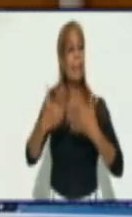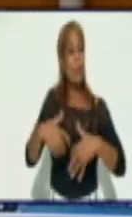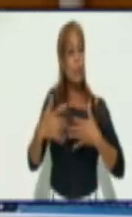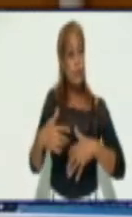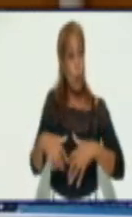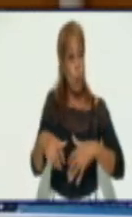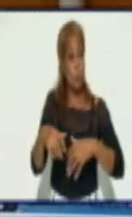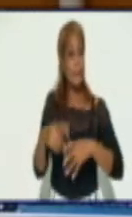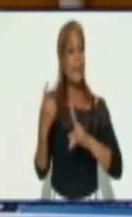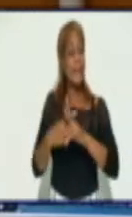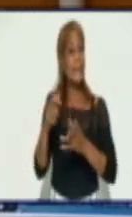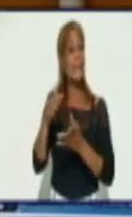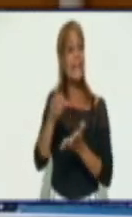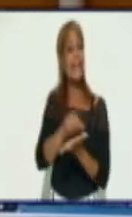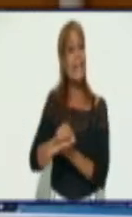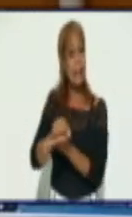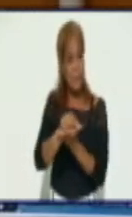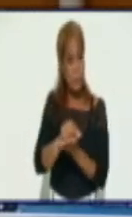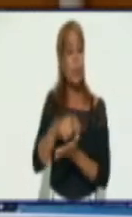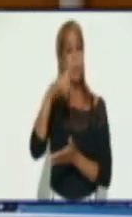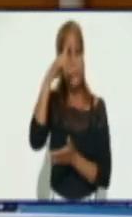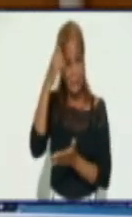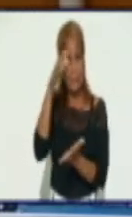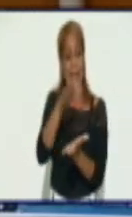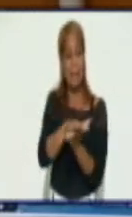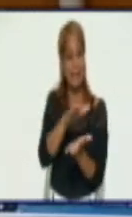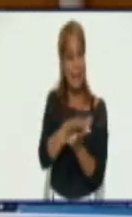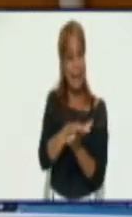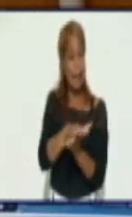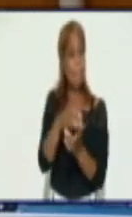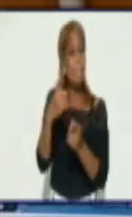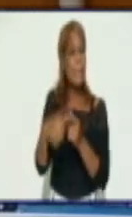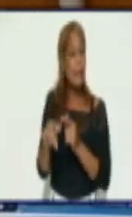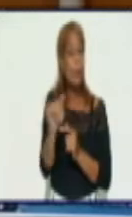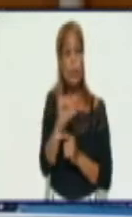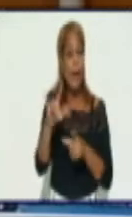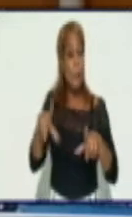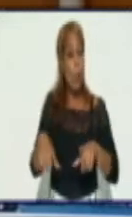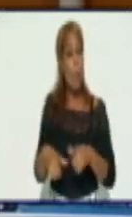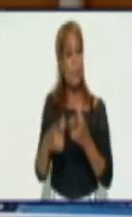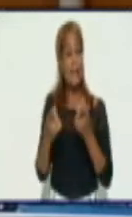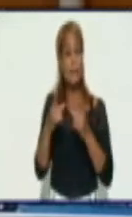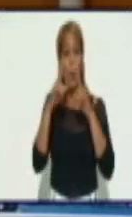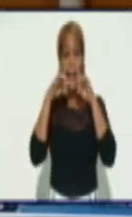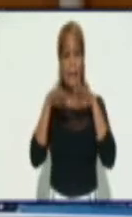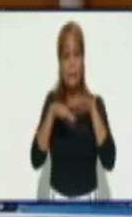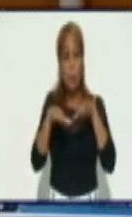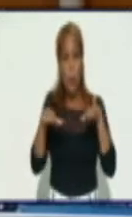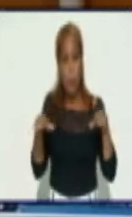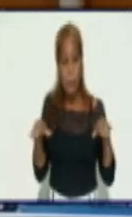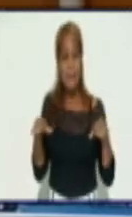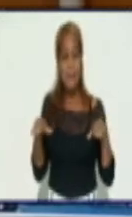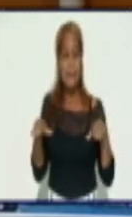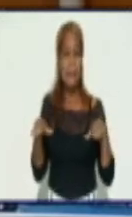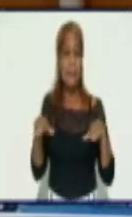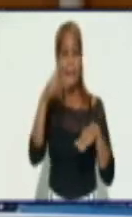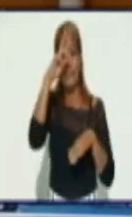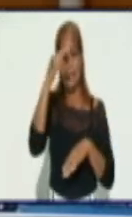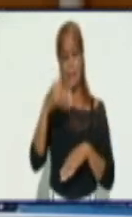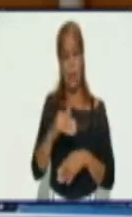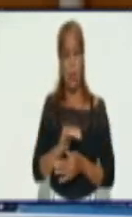se mantienen cerradas con normas de kobe por ejemplo como una ley en la